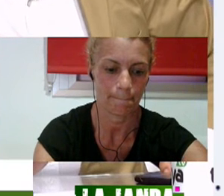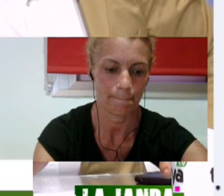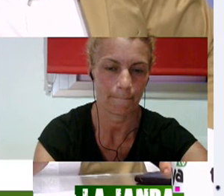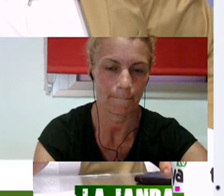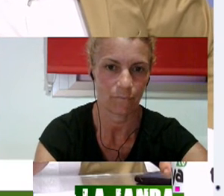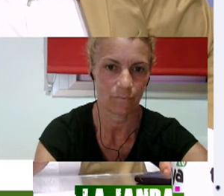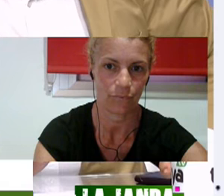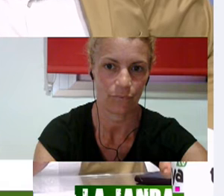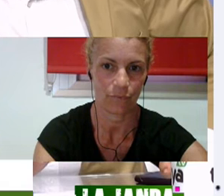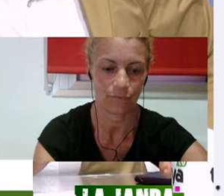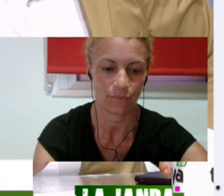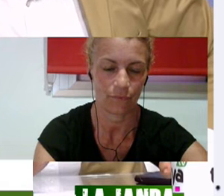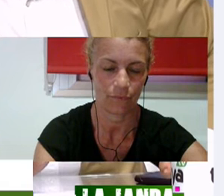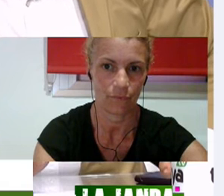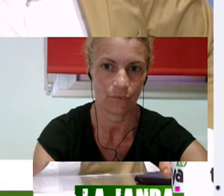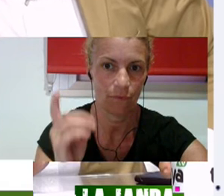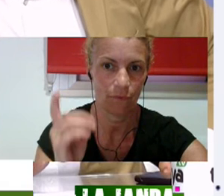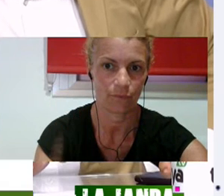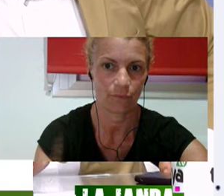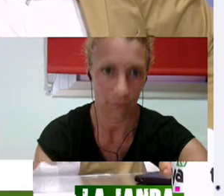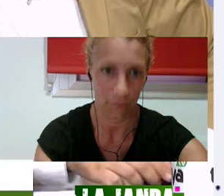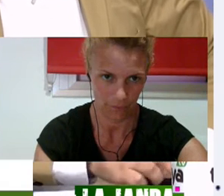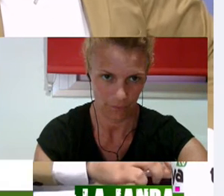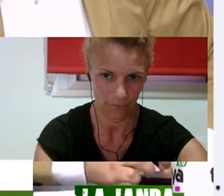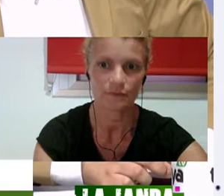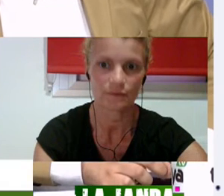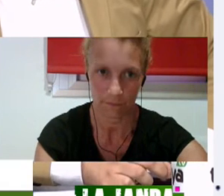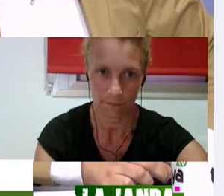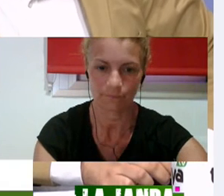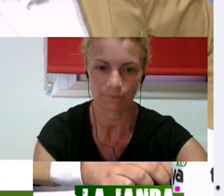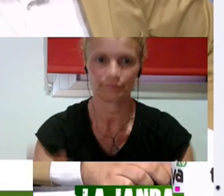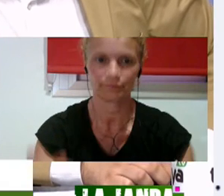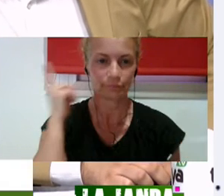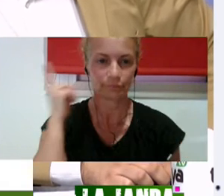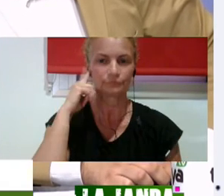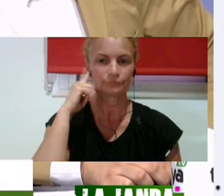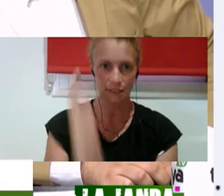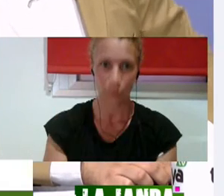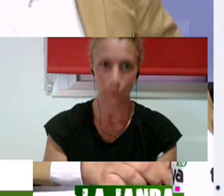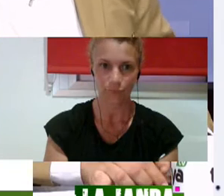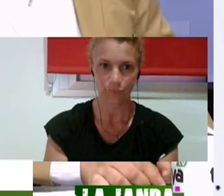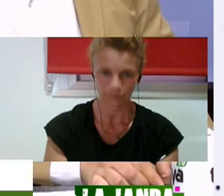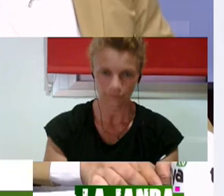Sí, desde ya nos escucha María del Mar. Vamos a ver.